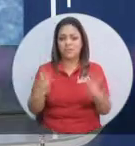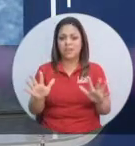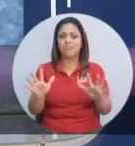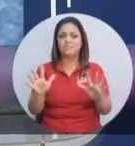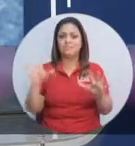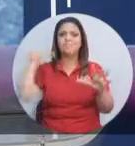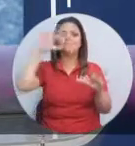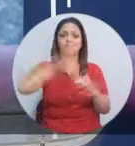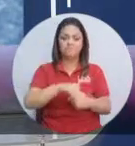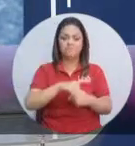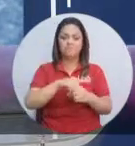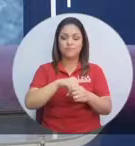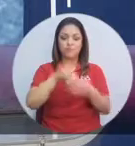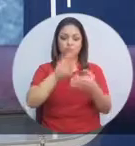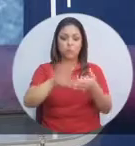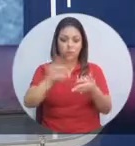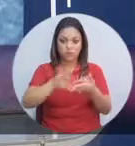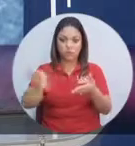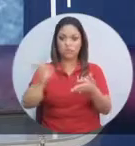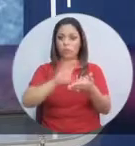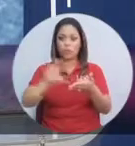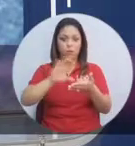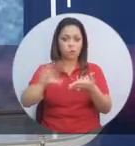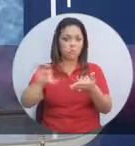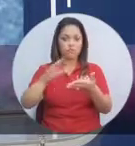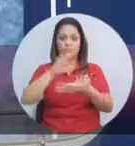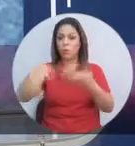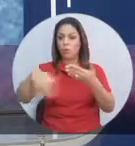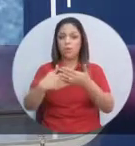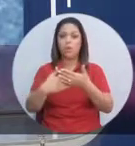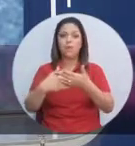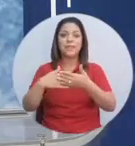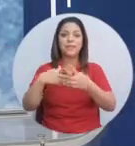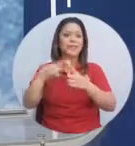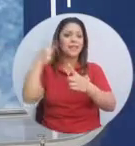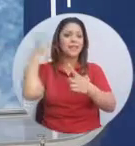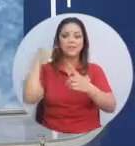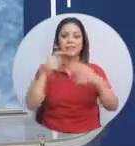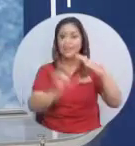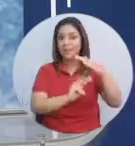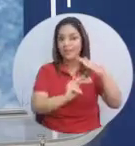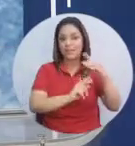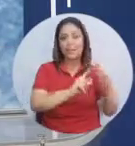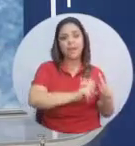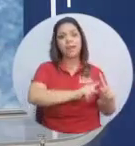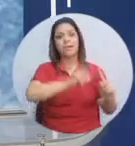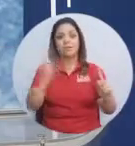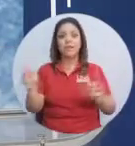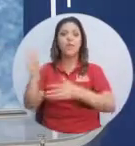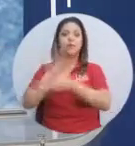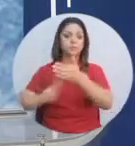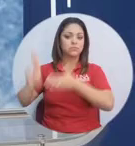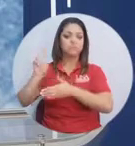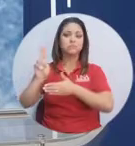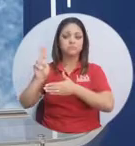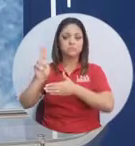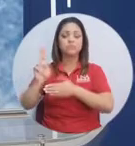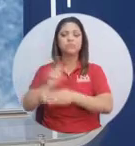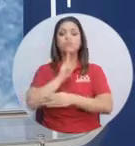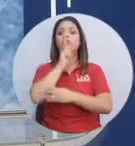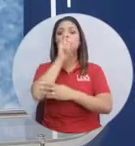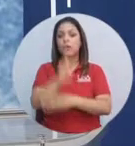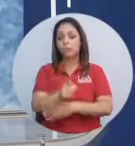nuestros entornos educativos, desde el primer inicio, desde los maternales hasta la universidad.